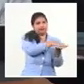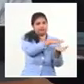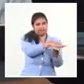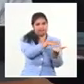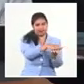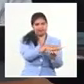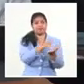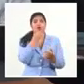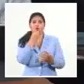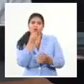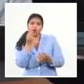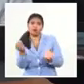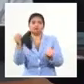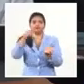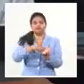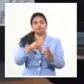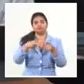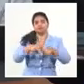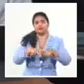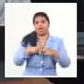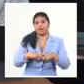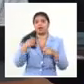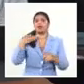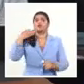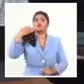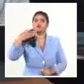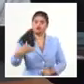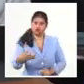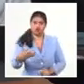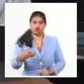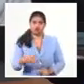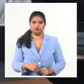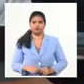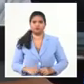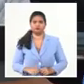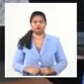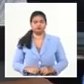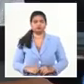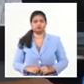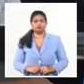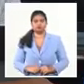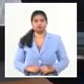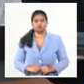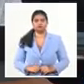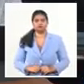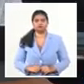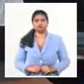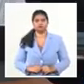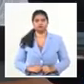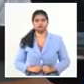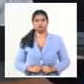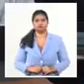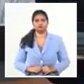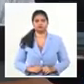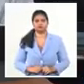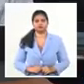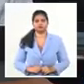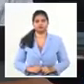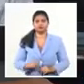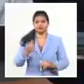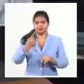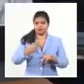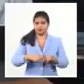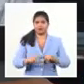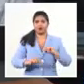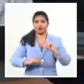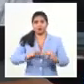permitir avanzar en la recuperación de capacidades, tanto en la generación térmica como en la generación distribuida. Y que eso